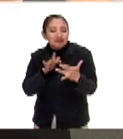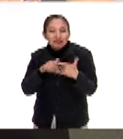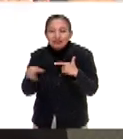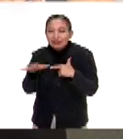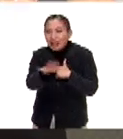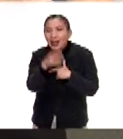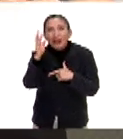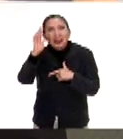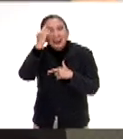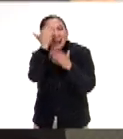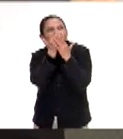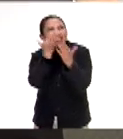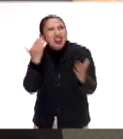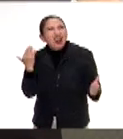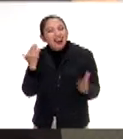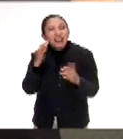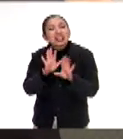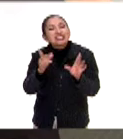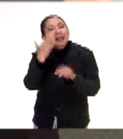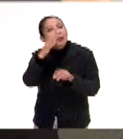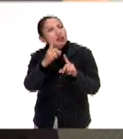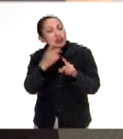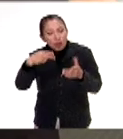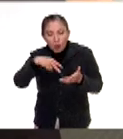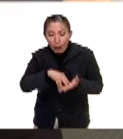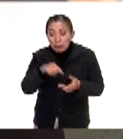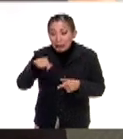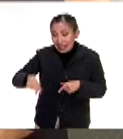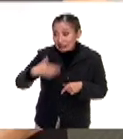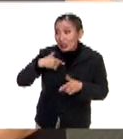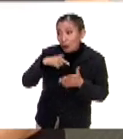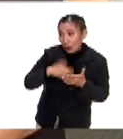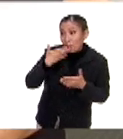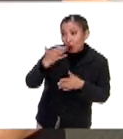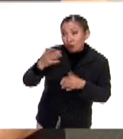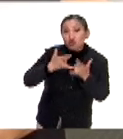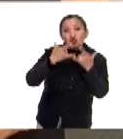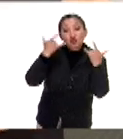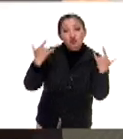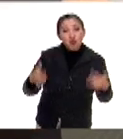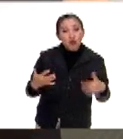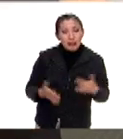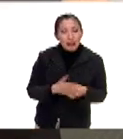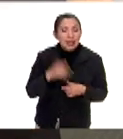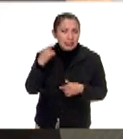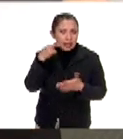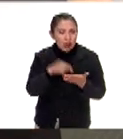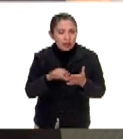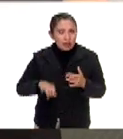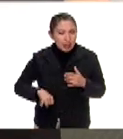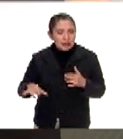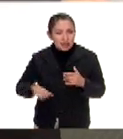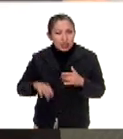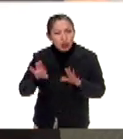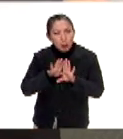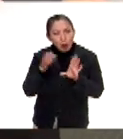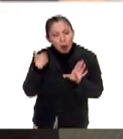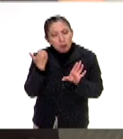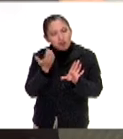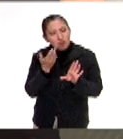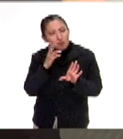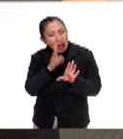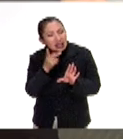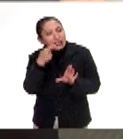poco con el pasado y saber en dónde estamos parados, porque este sí es un lugar muy histórico y creo que es interesante hacer este ejercicio